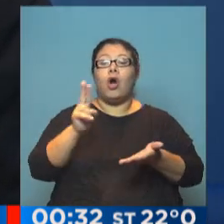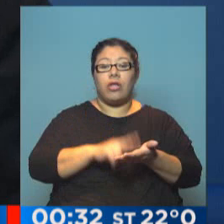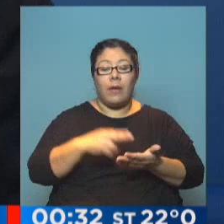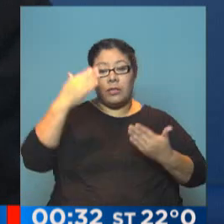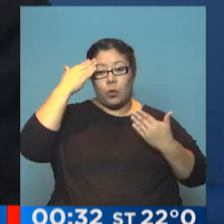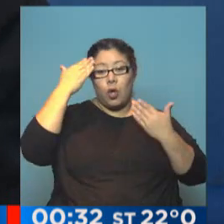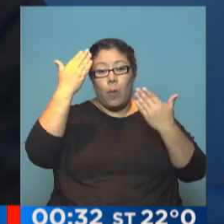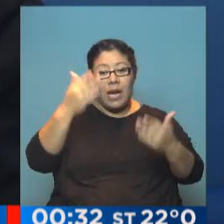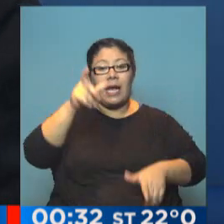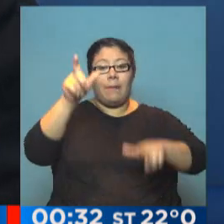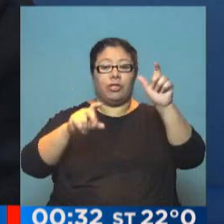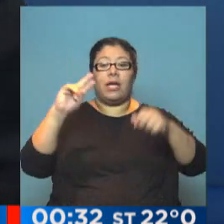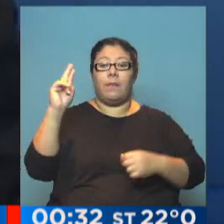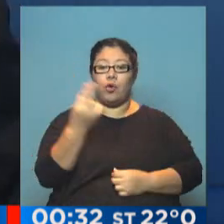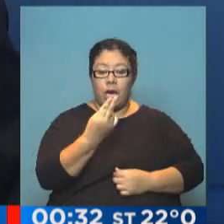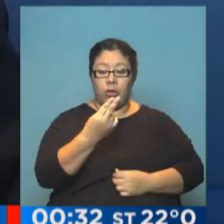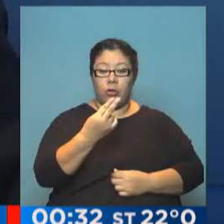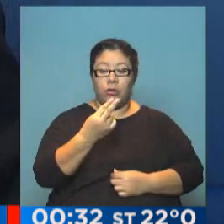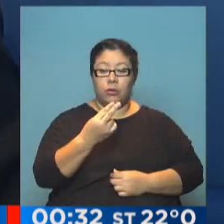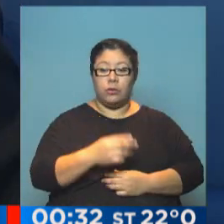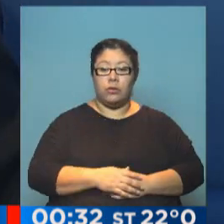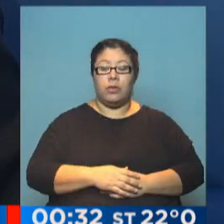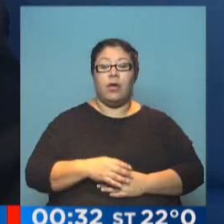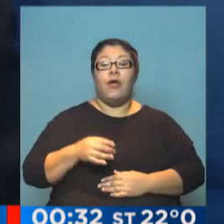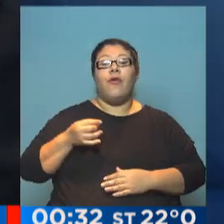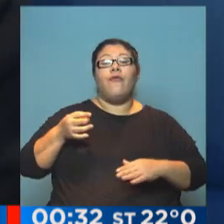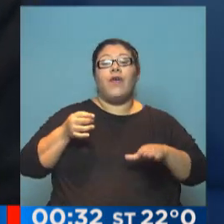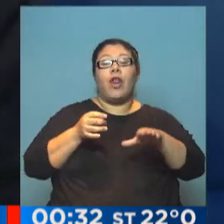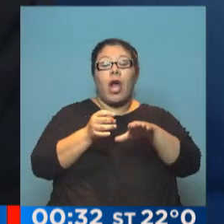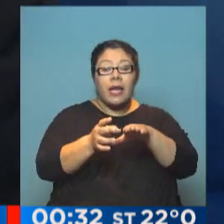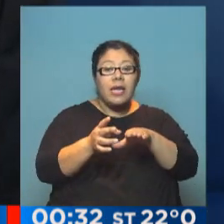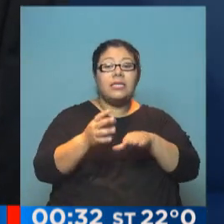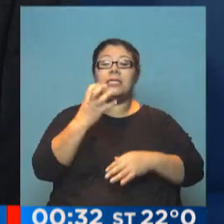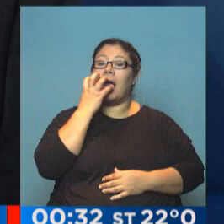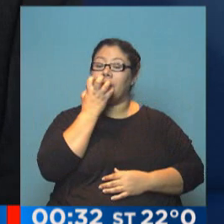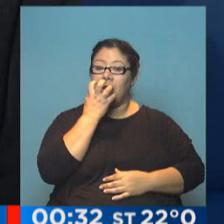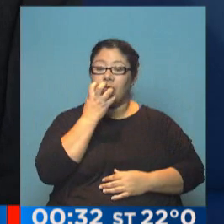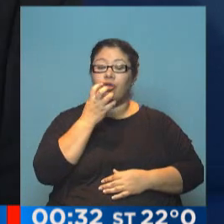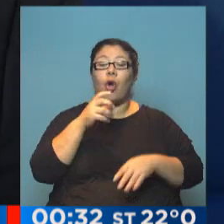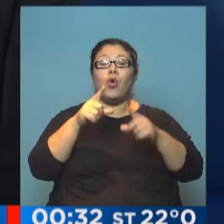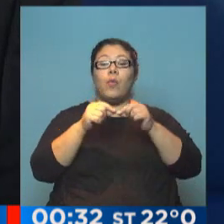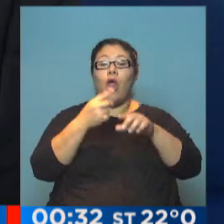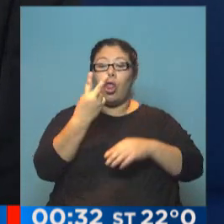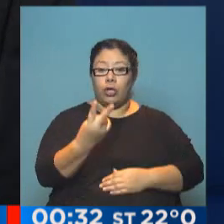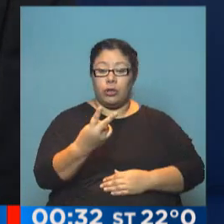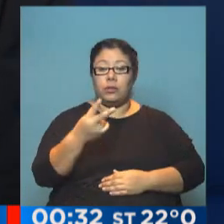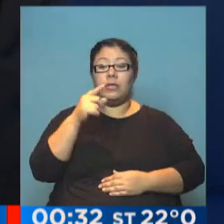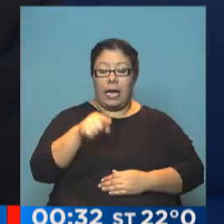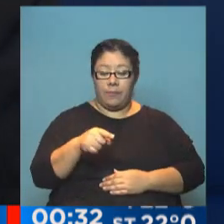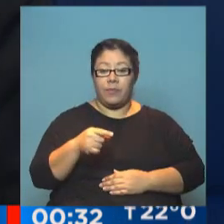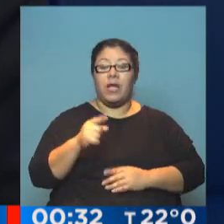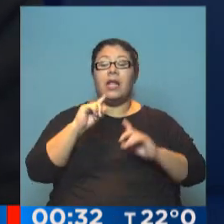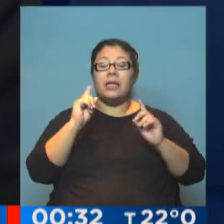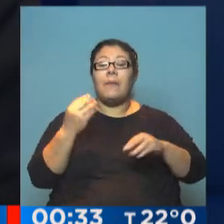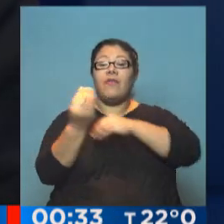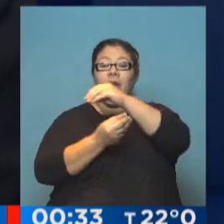familiares, seres queridos, en el andén 2 del ferrocarril de Sarmiento. Además, exigieron y volvieron a reclamar que la semana que viene